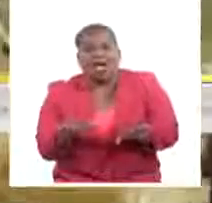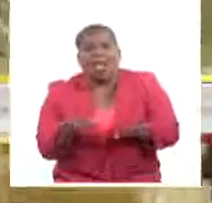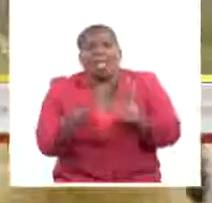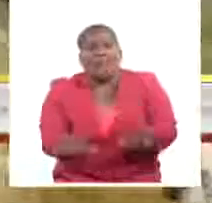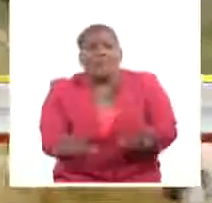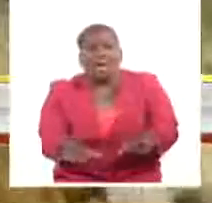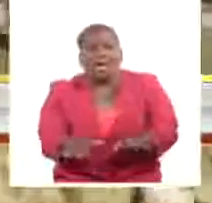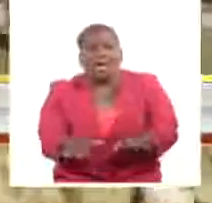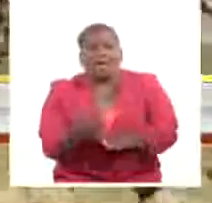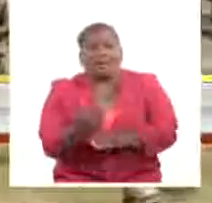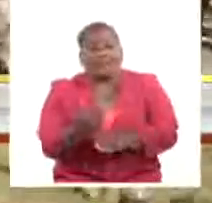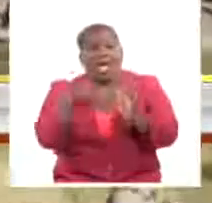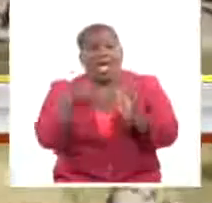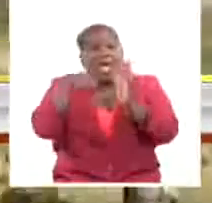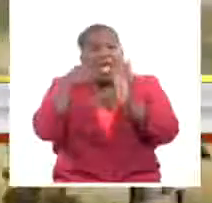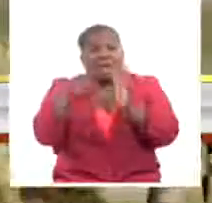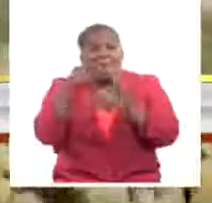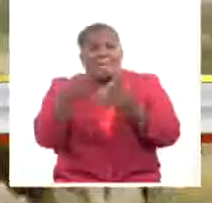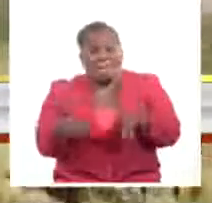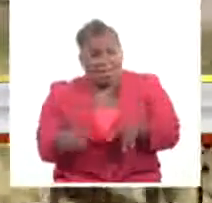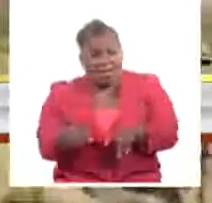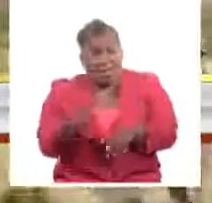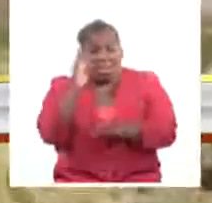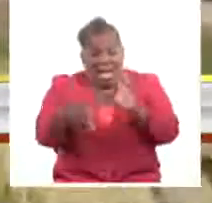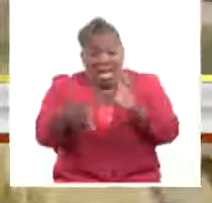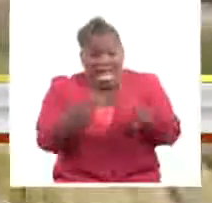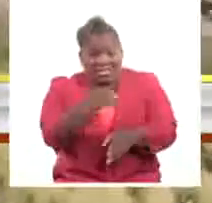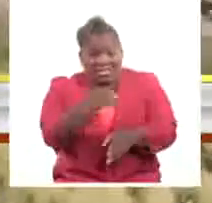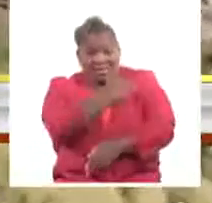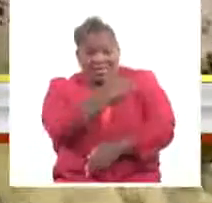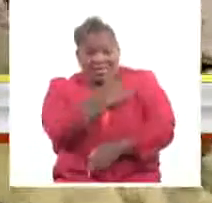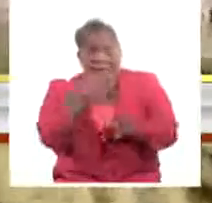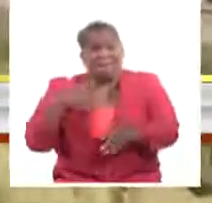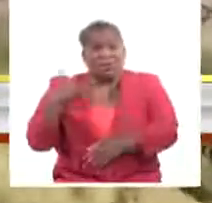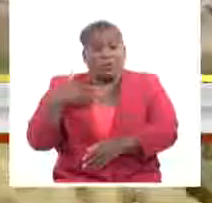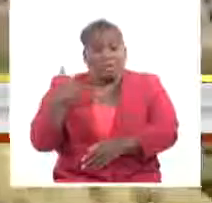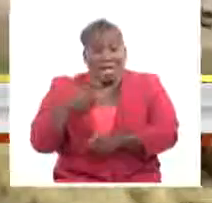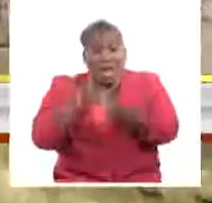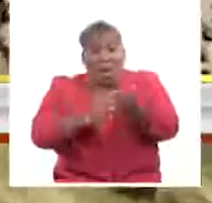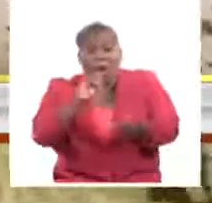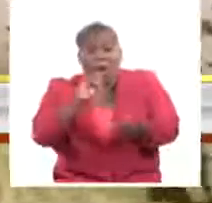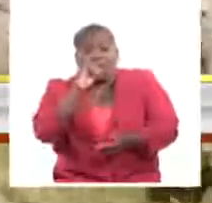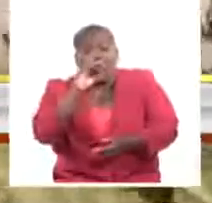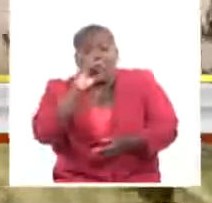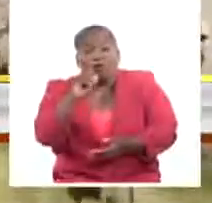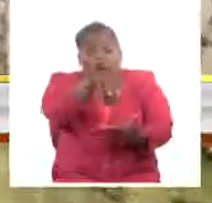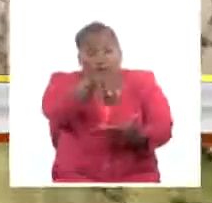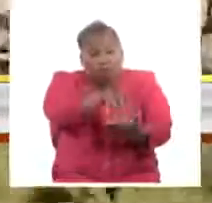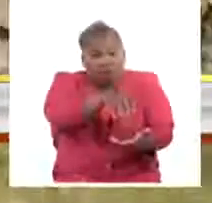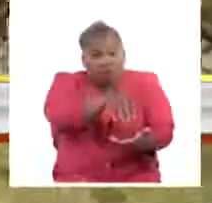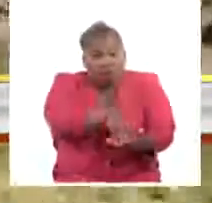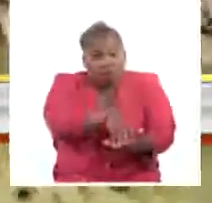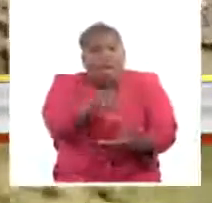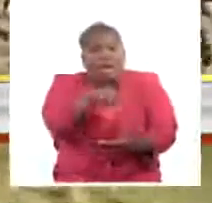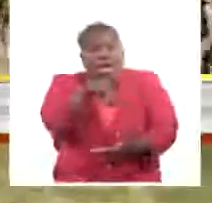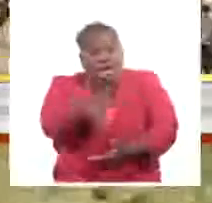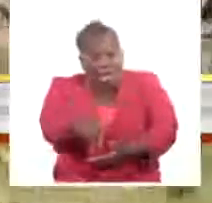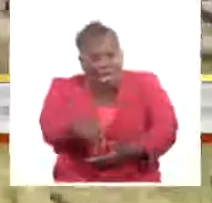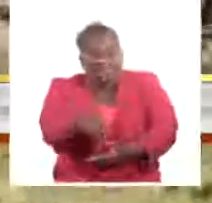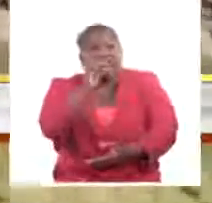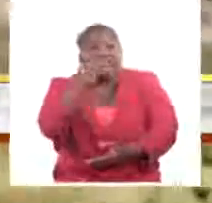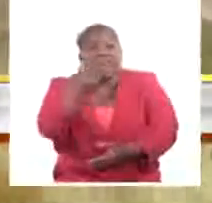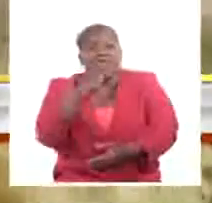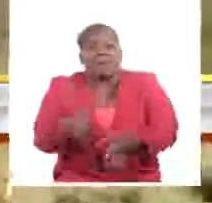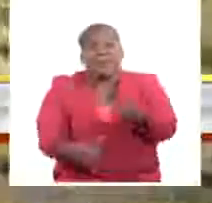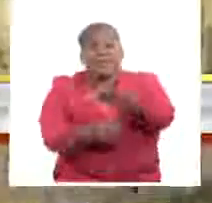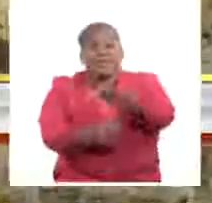las cámaras, pero militariza los territorios en protesta. En Puno, una de las regiones de mayor indignación popular, Boluarte decidió